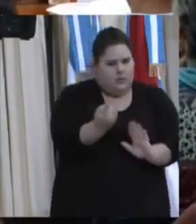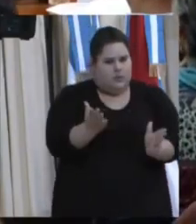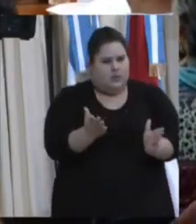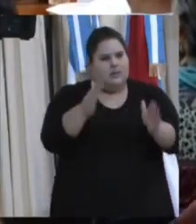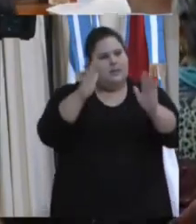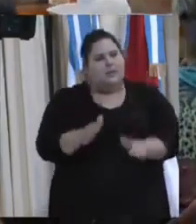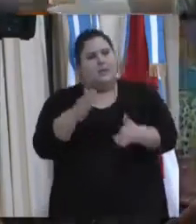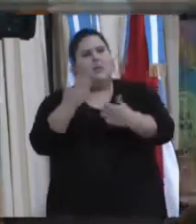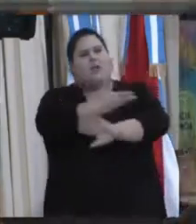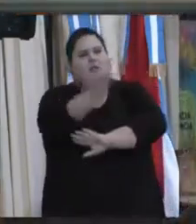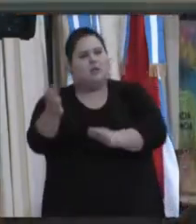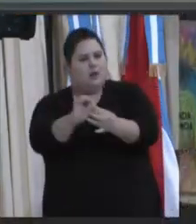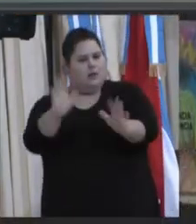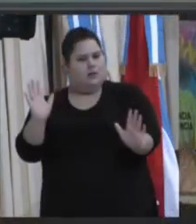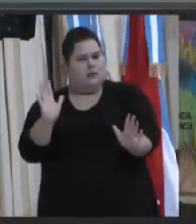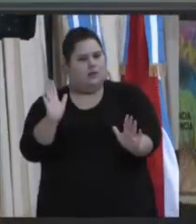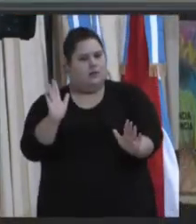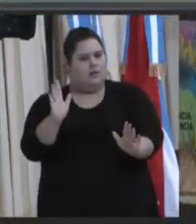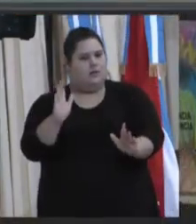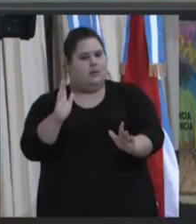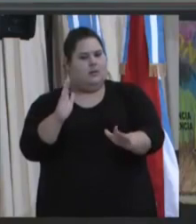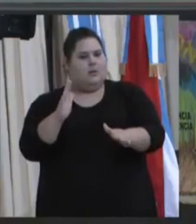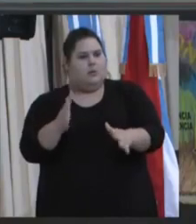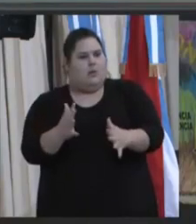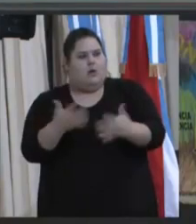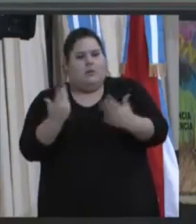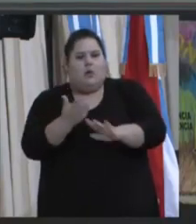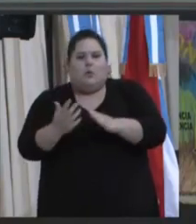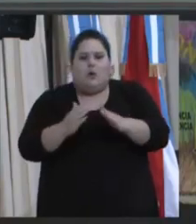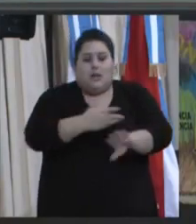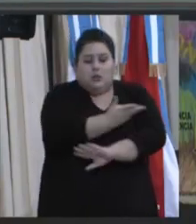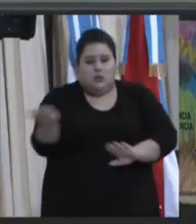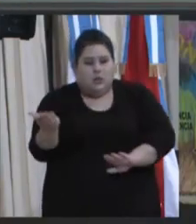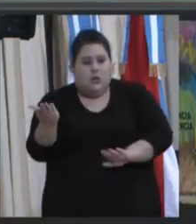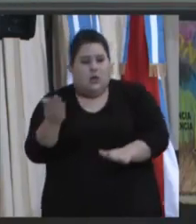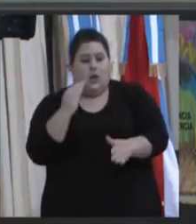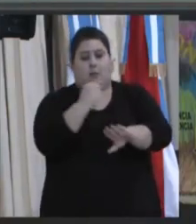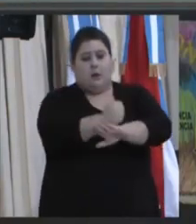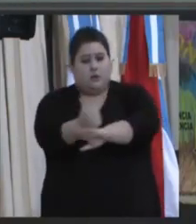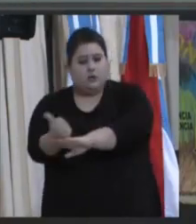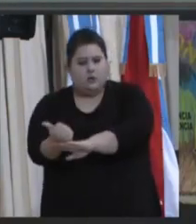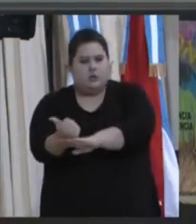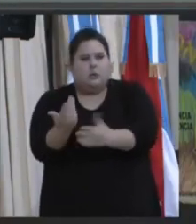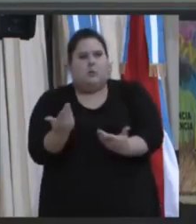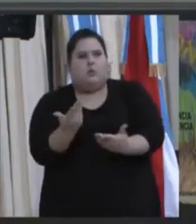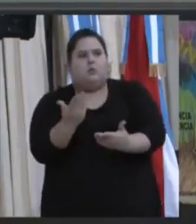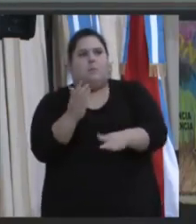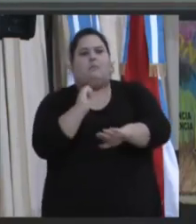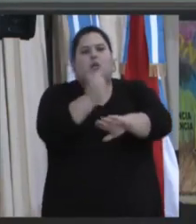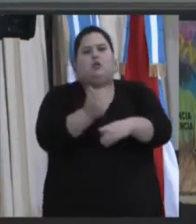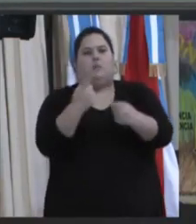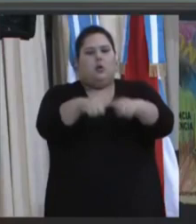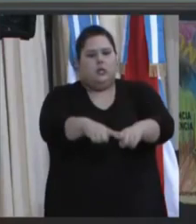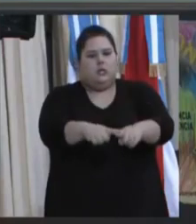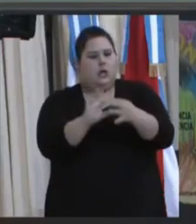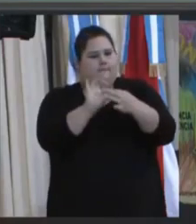las sociedades. Ya rápidamente se ve emerger al estudiante como un sujeto político, no solo como un sujeto